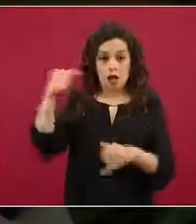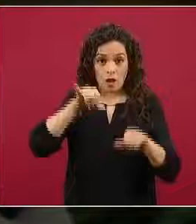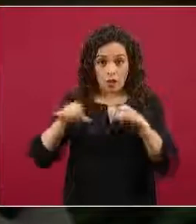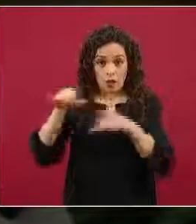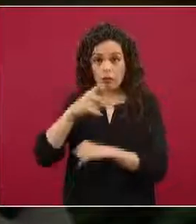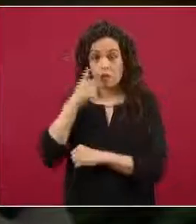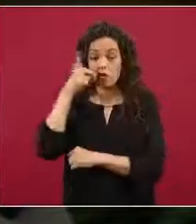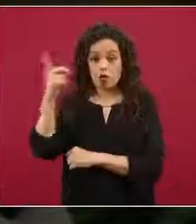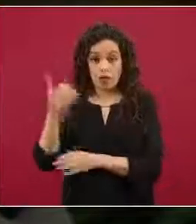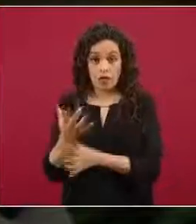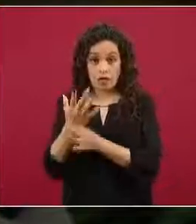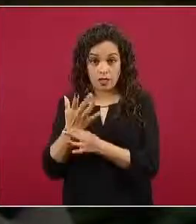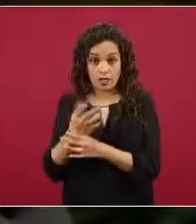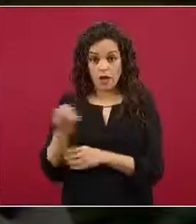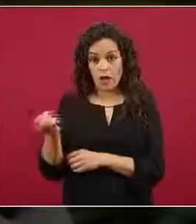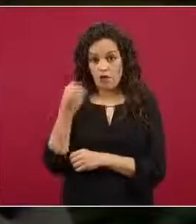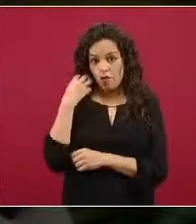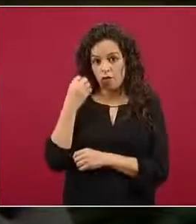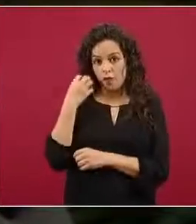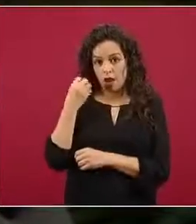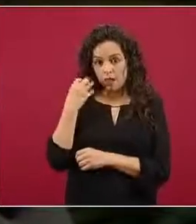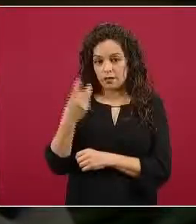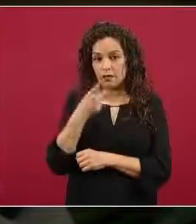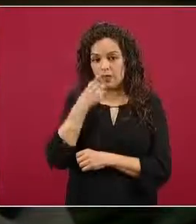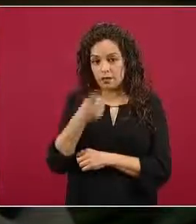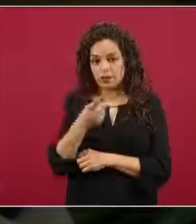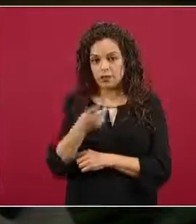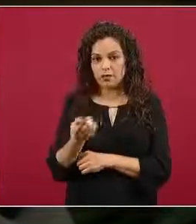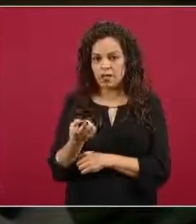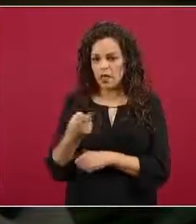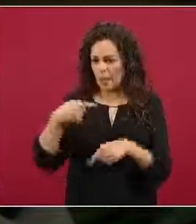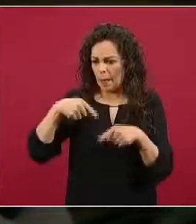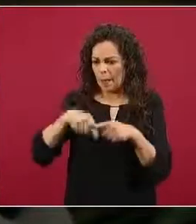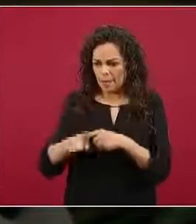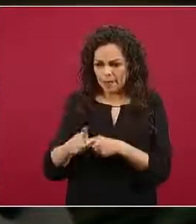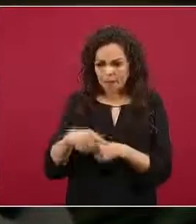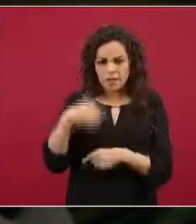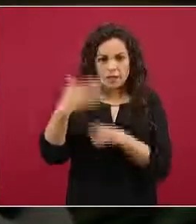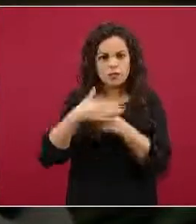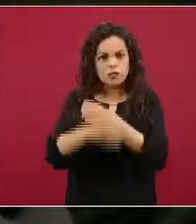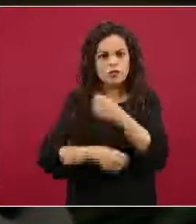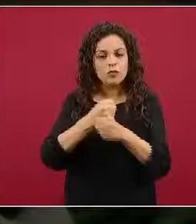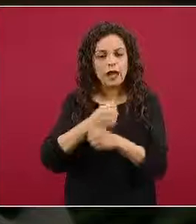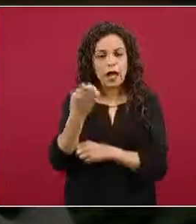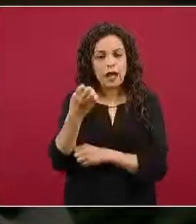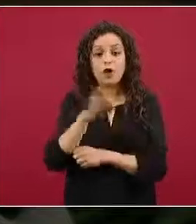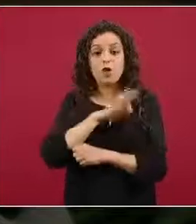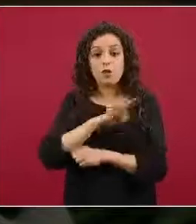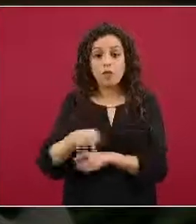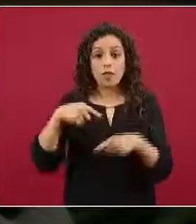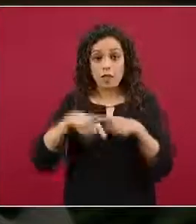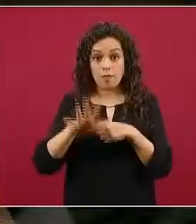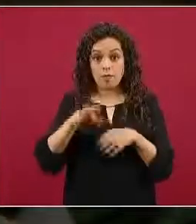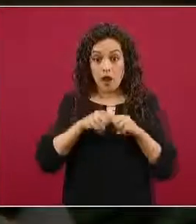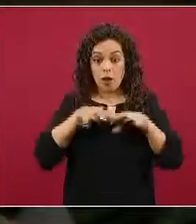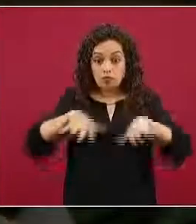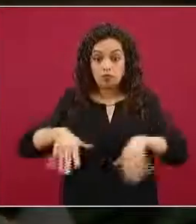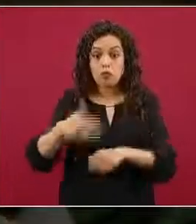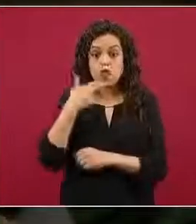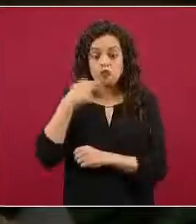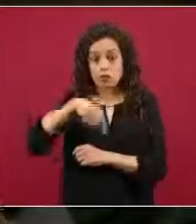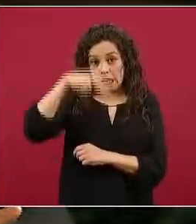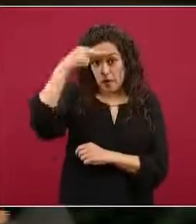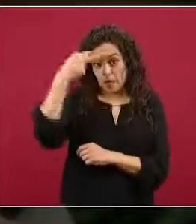conferencia de prensa que para principios de enero, me parece, podría ya empezar a comercializar la vacuna en México, ¿no? Esto después de que